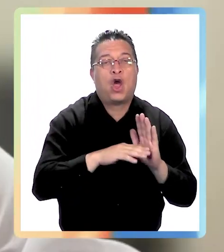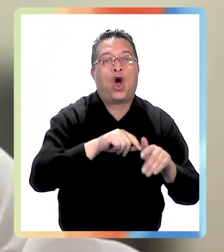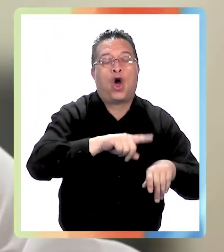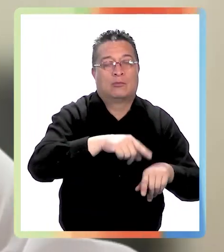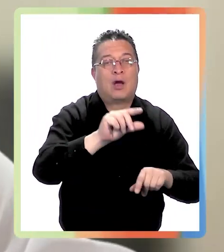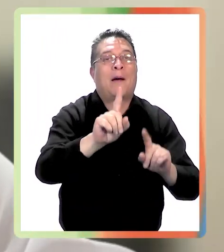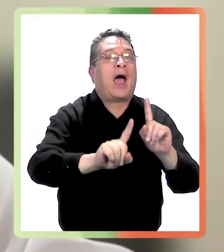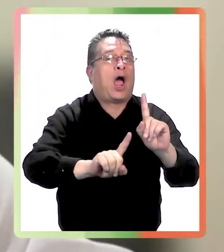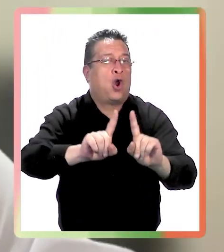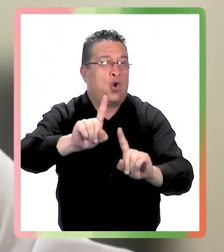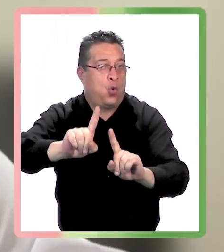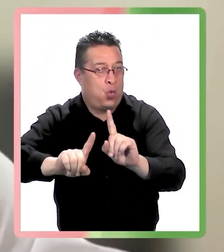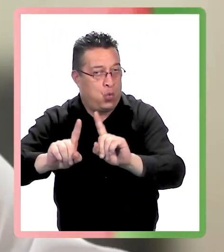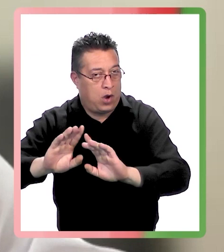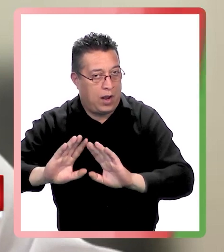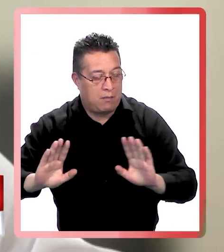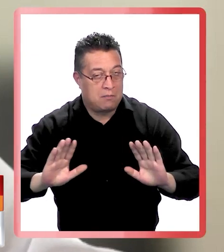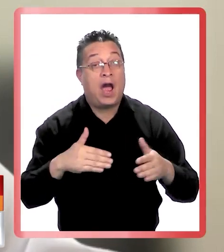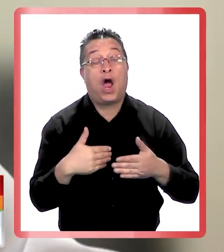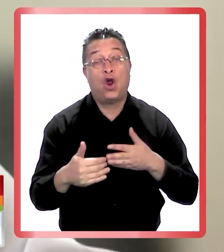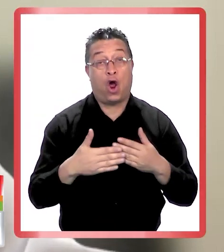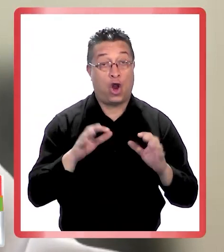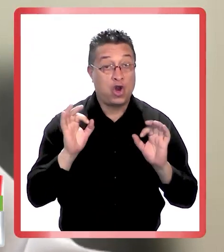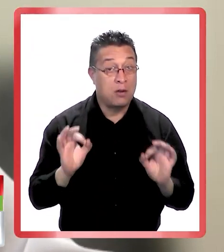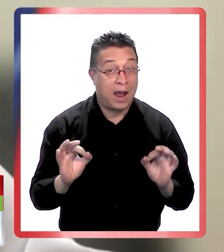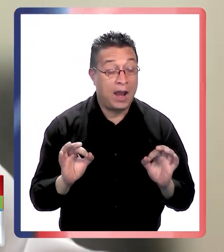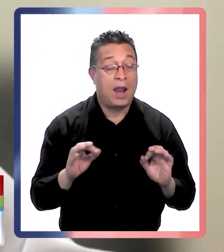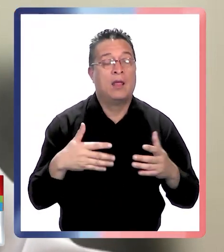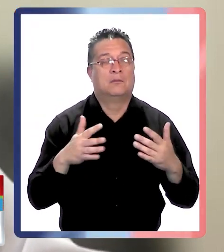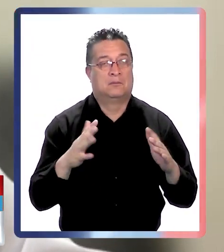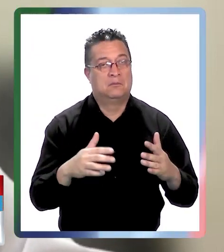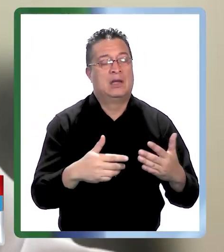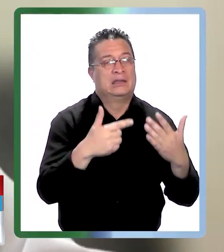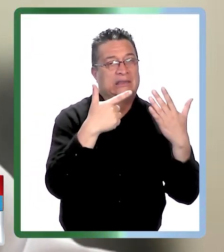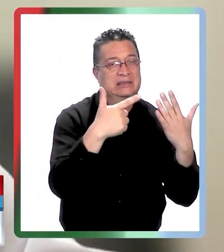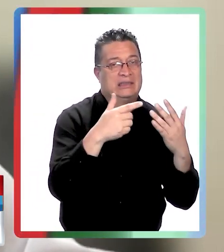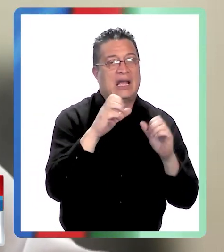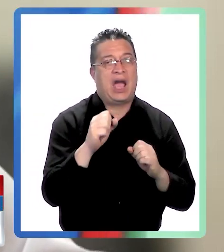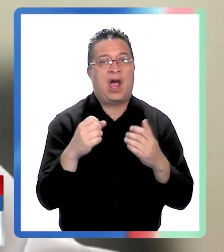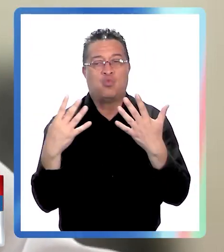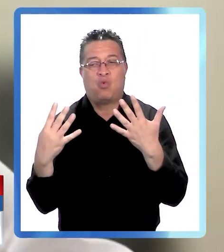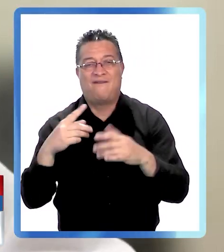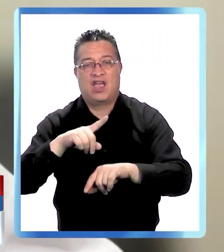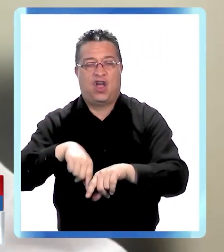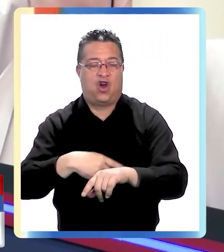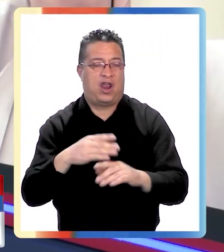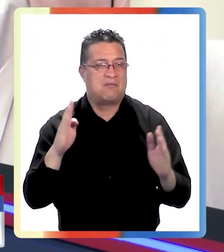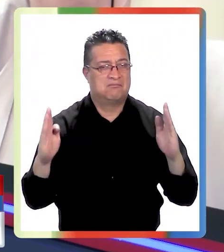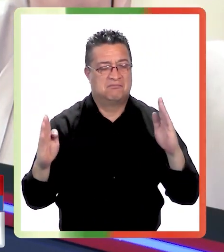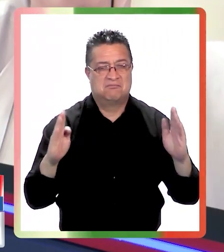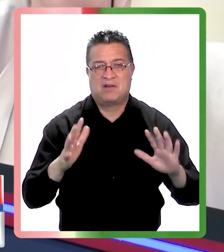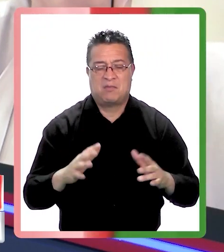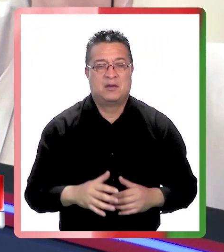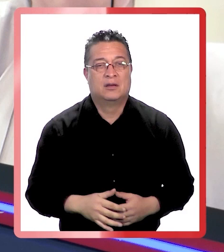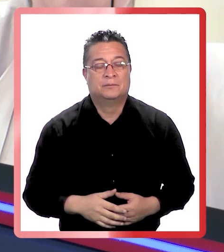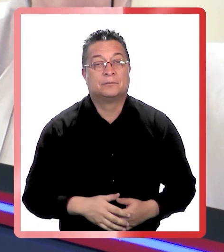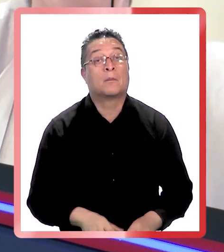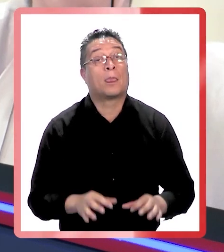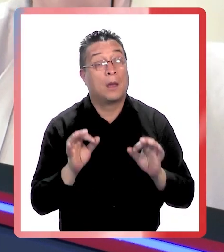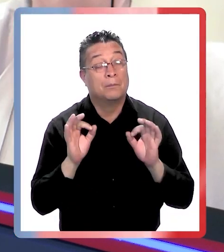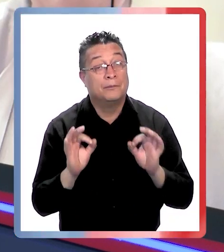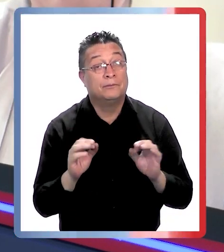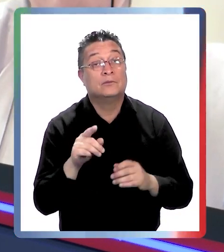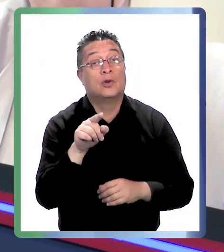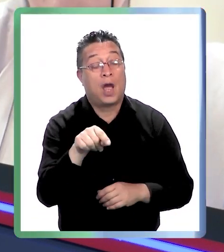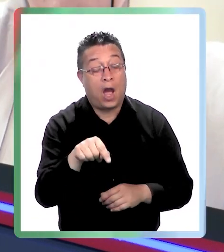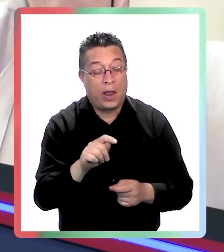Son las menos, ¿ya? Pero lo normal en el fondo sería dormir entre las 7 y 9 horas como promedio. Perfecto. Y doctora, ahora